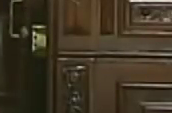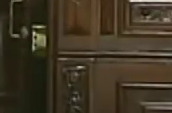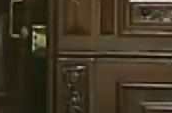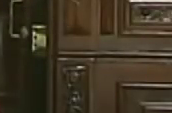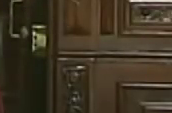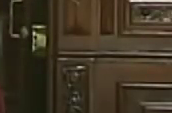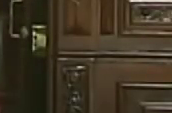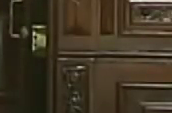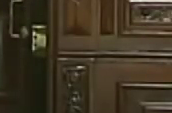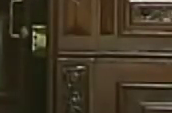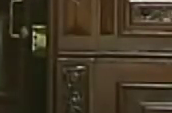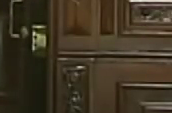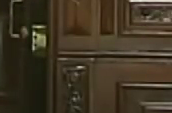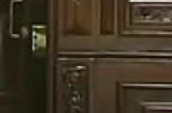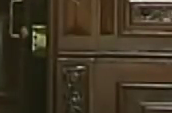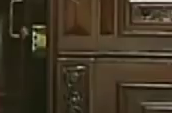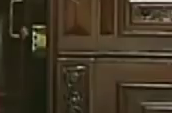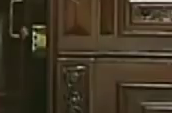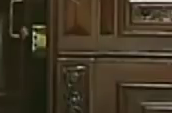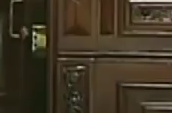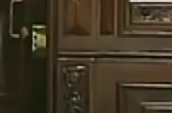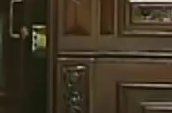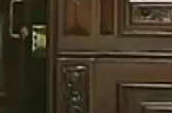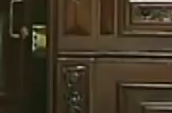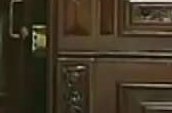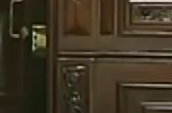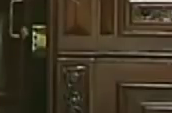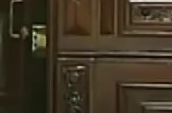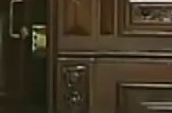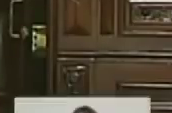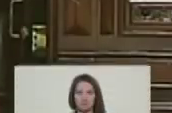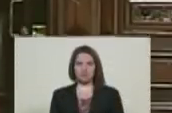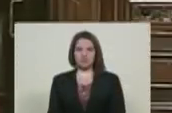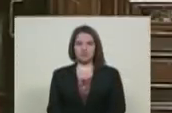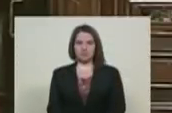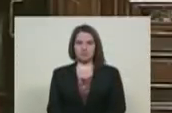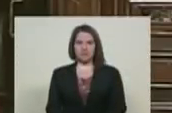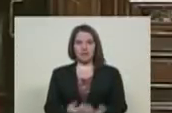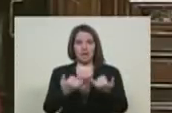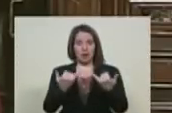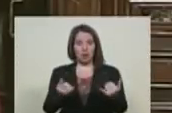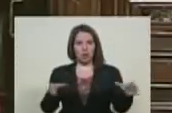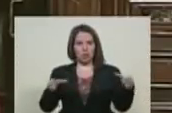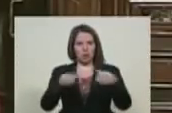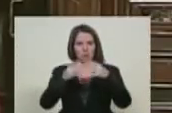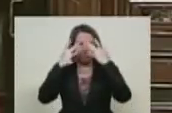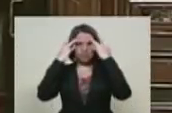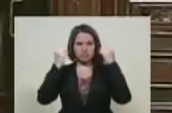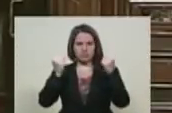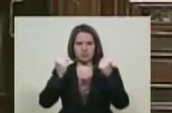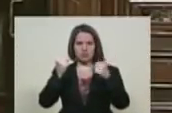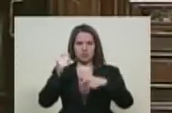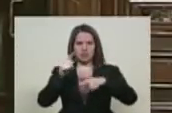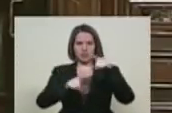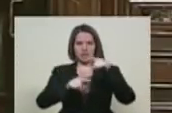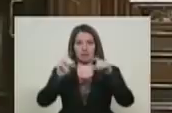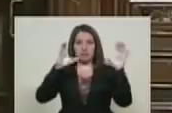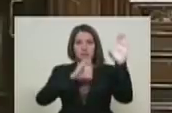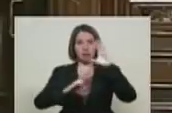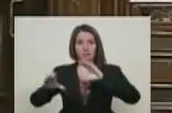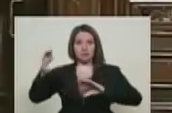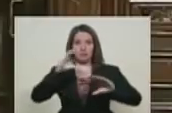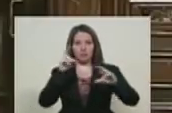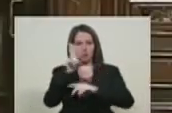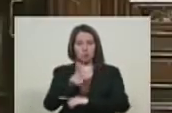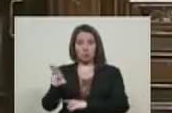Del momento de la captura, los equipos profesionales científicos